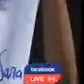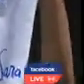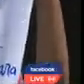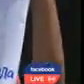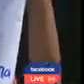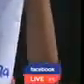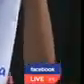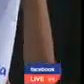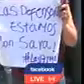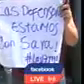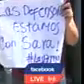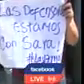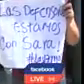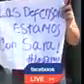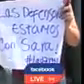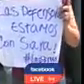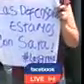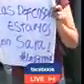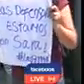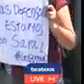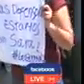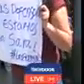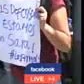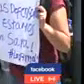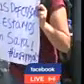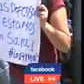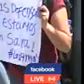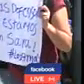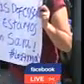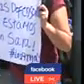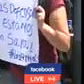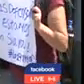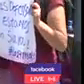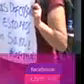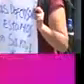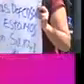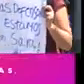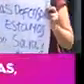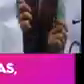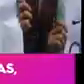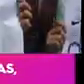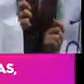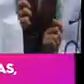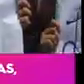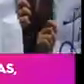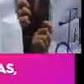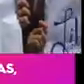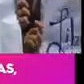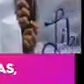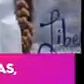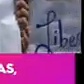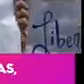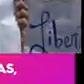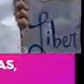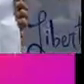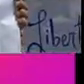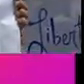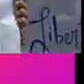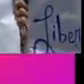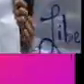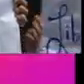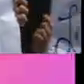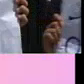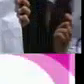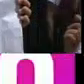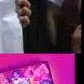joven que quedó en libertad condicional tras enfrentar la audiencia de revisión de medidas luego de ser condenada a 30 años de prisión por el delito de